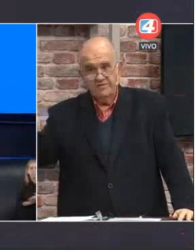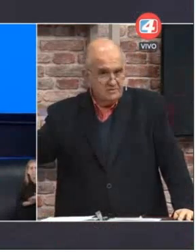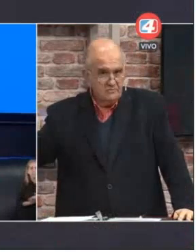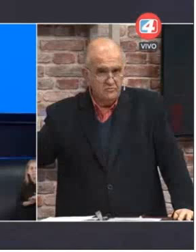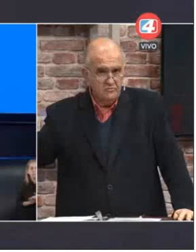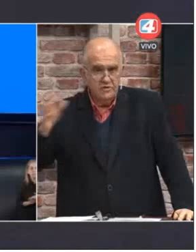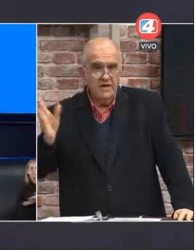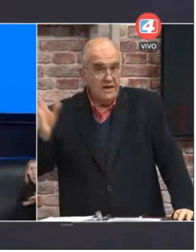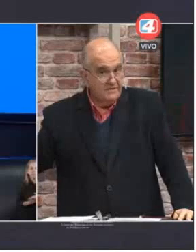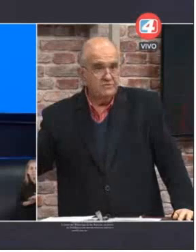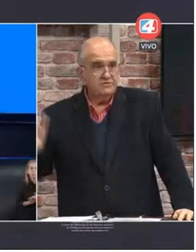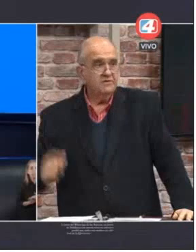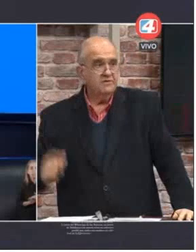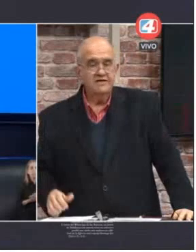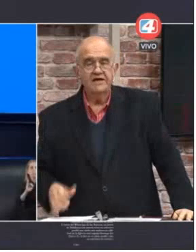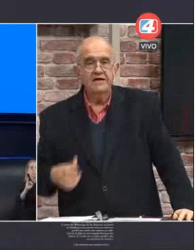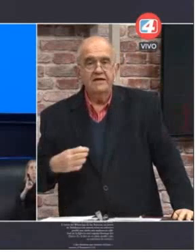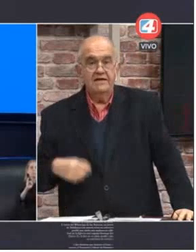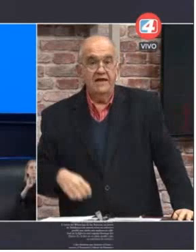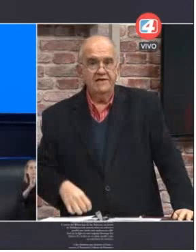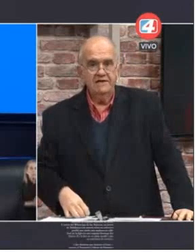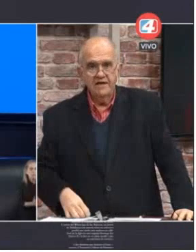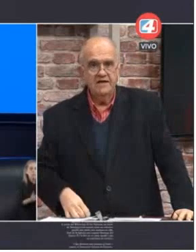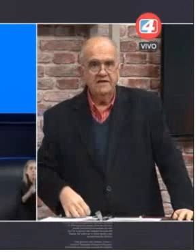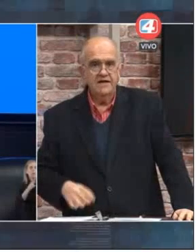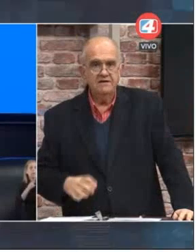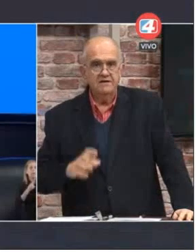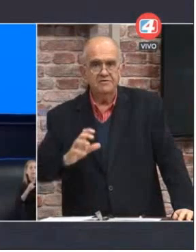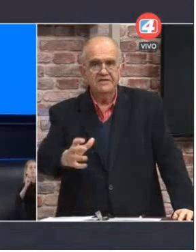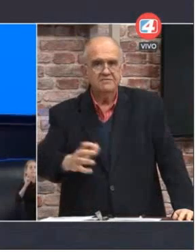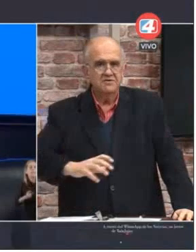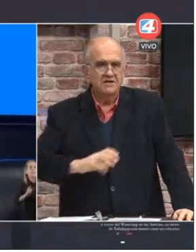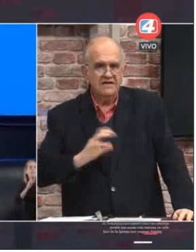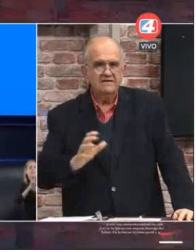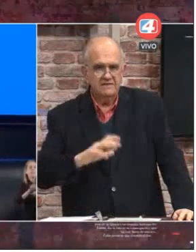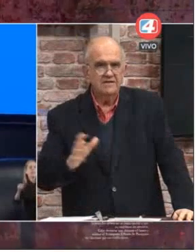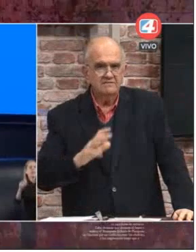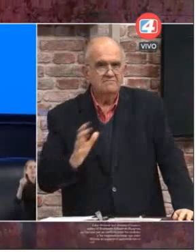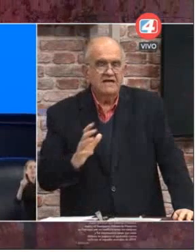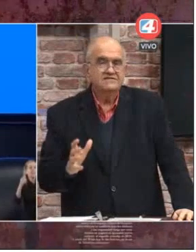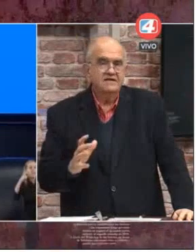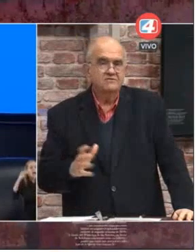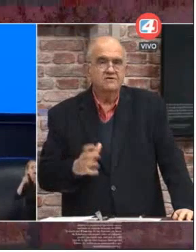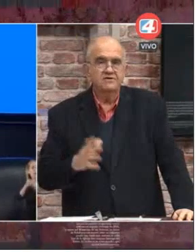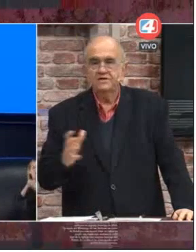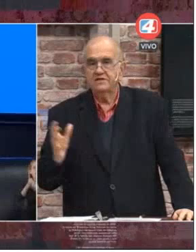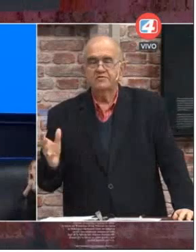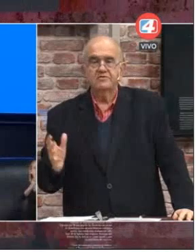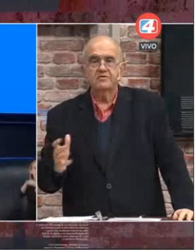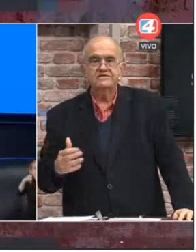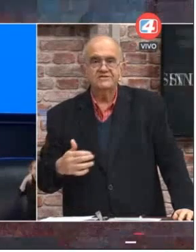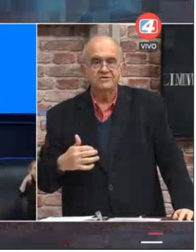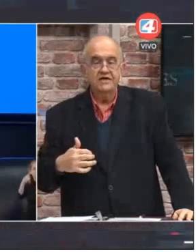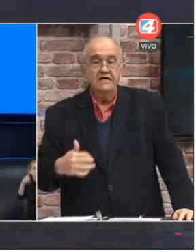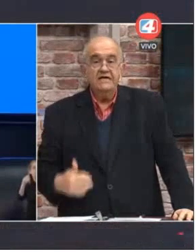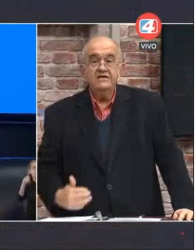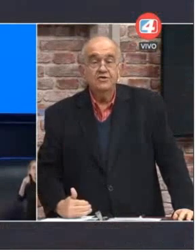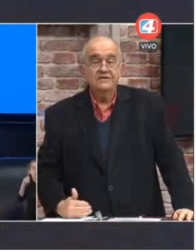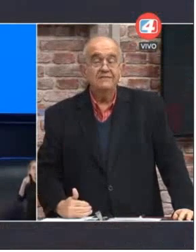jujuy la vista esta mañana la realidad es que hay normativa donde la gente tienen cansado la con este tipo de movilizaciones